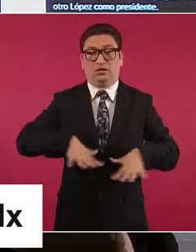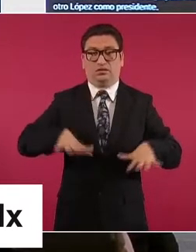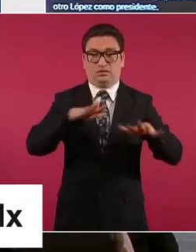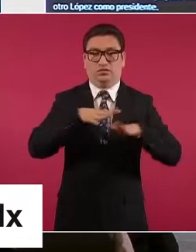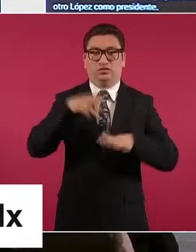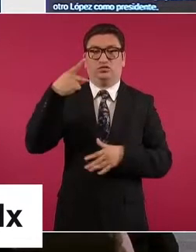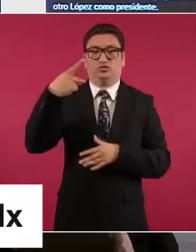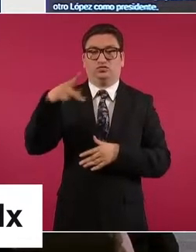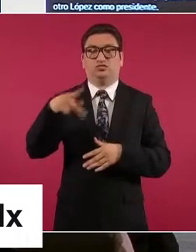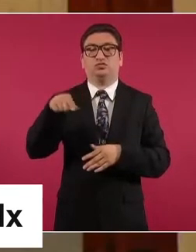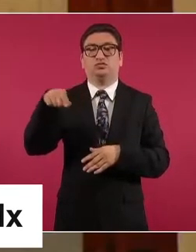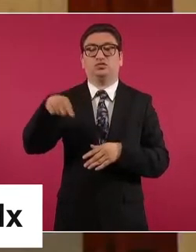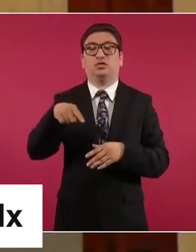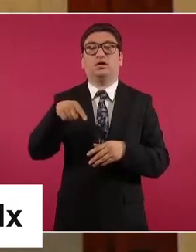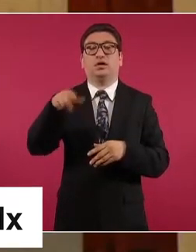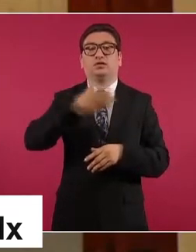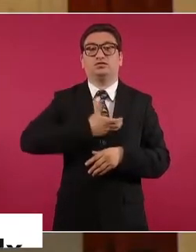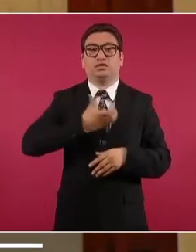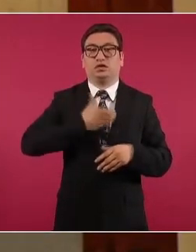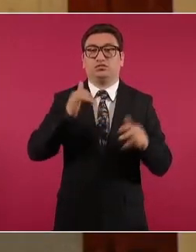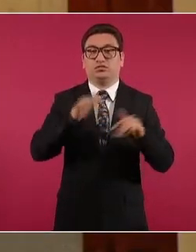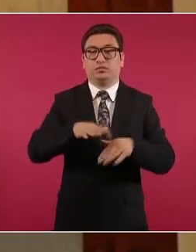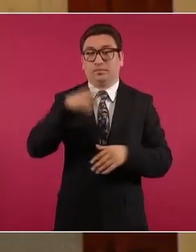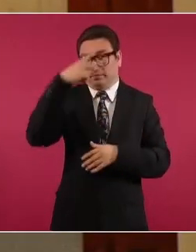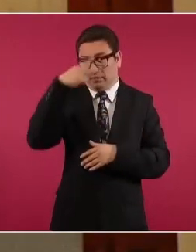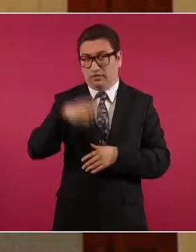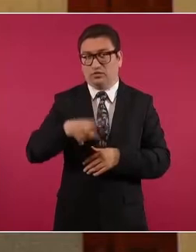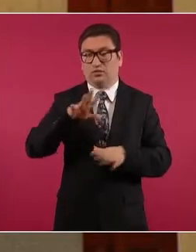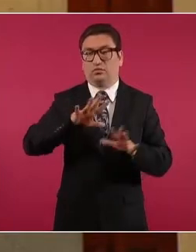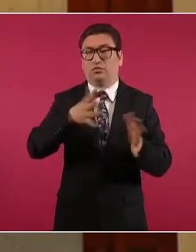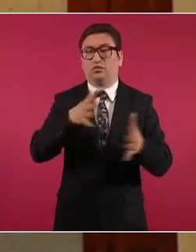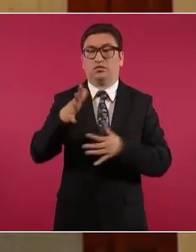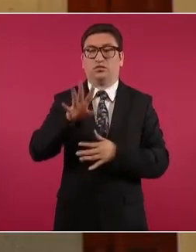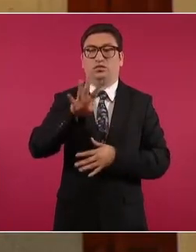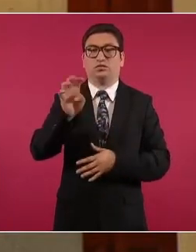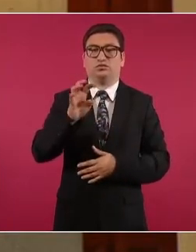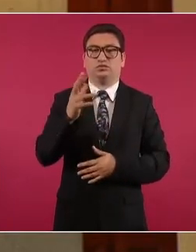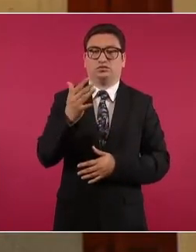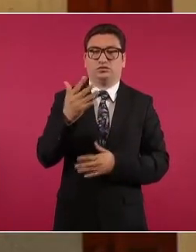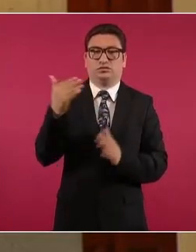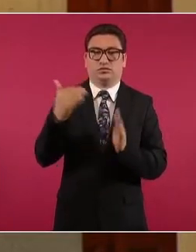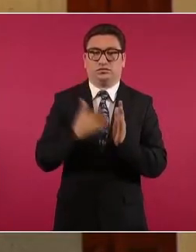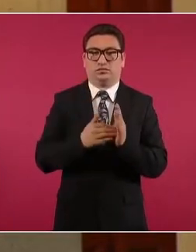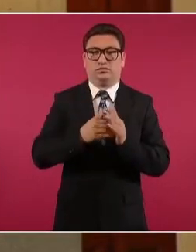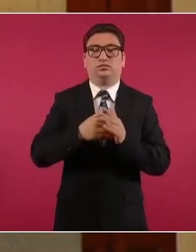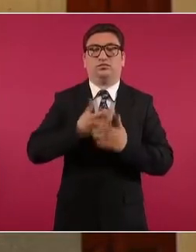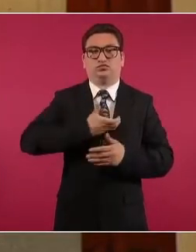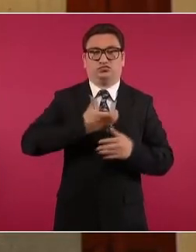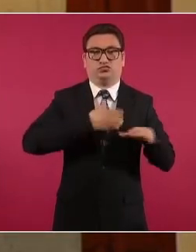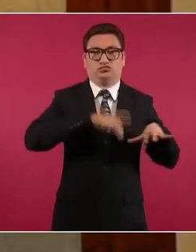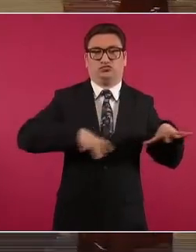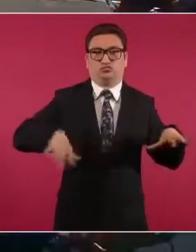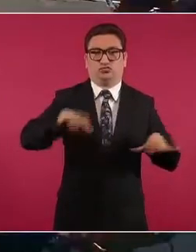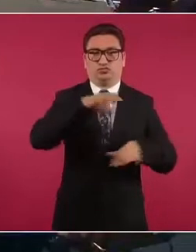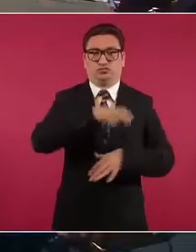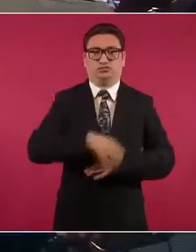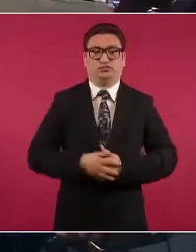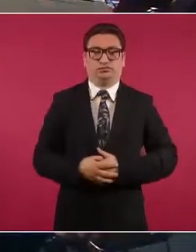chiquita. México tiene una población equivalente a 450 mil zócalos.